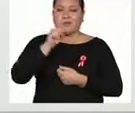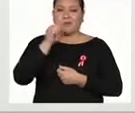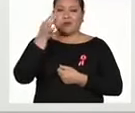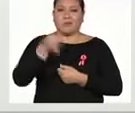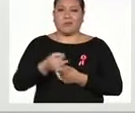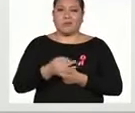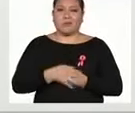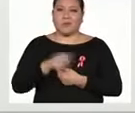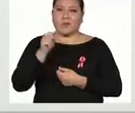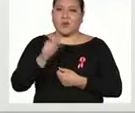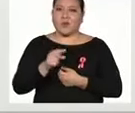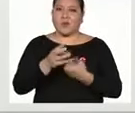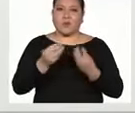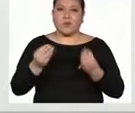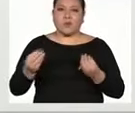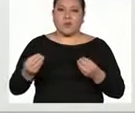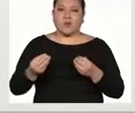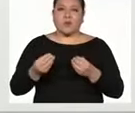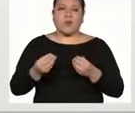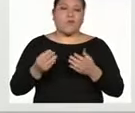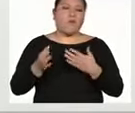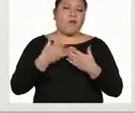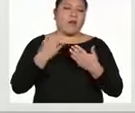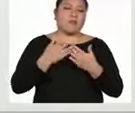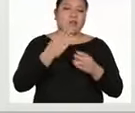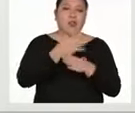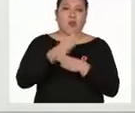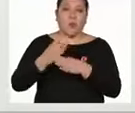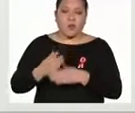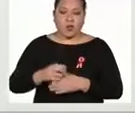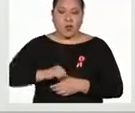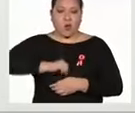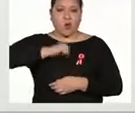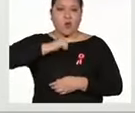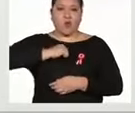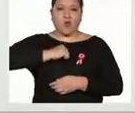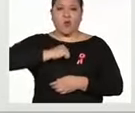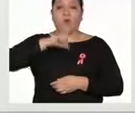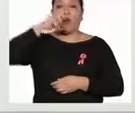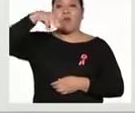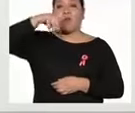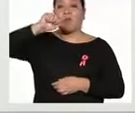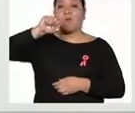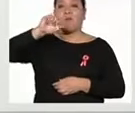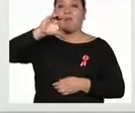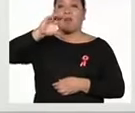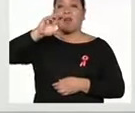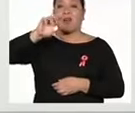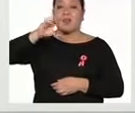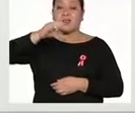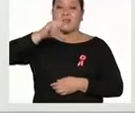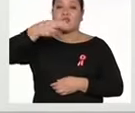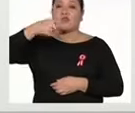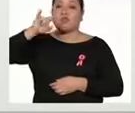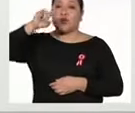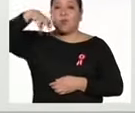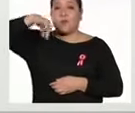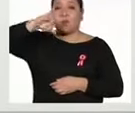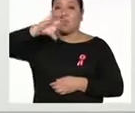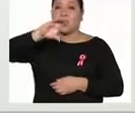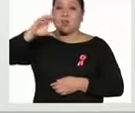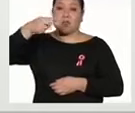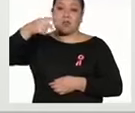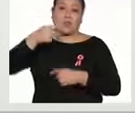razón, es muy común compartir nuestro orgullo por Machu Picchu y nuestra cultura ancestral, pero